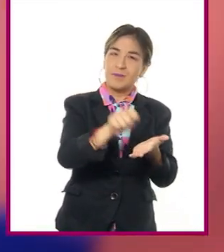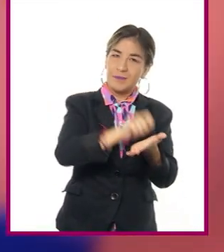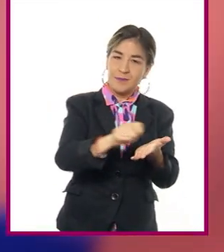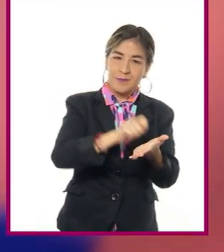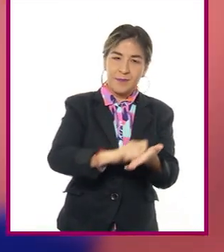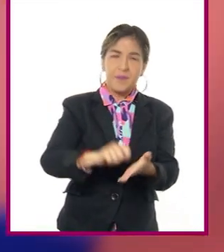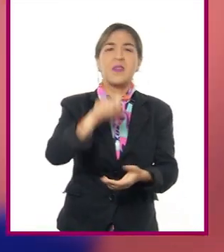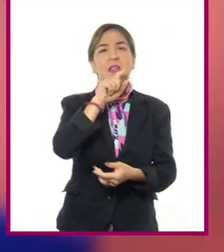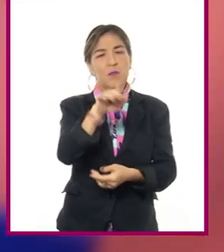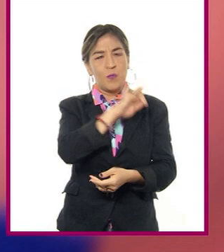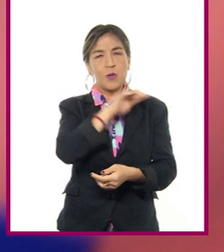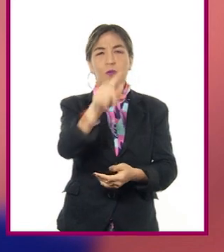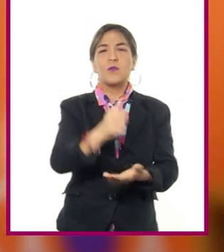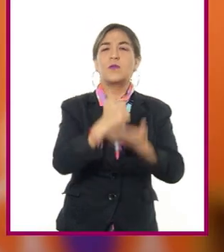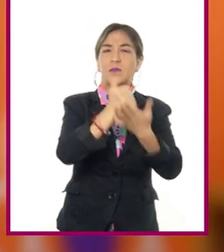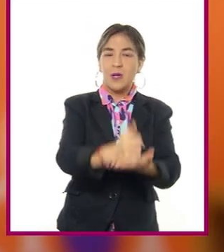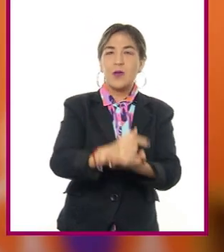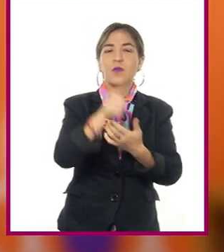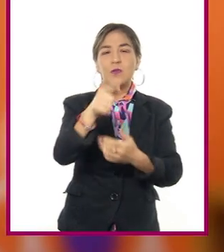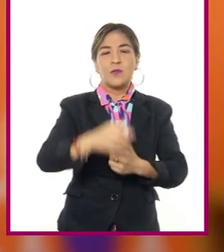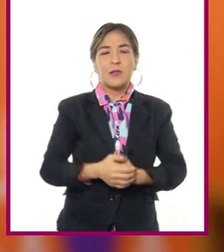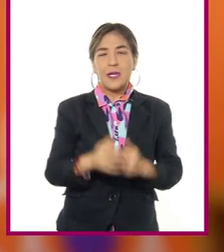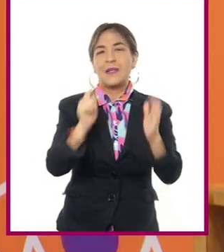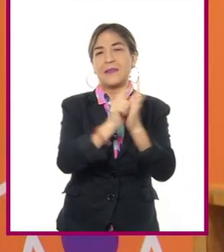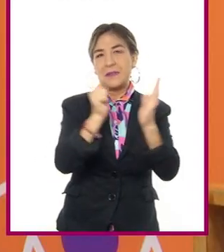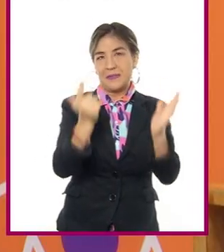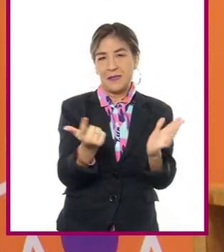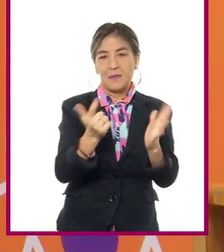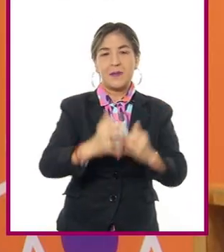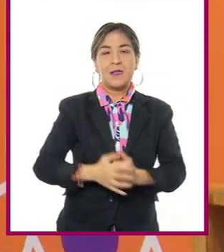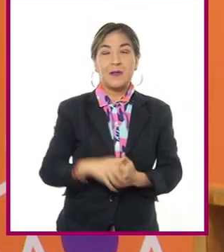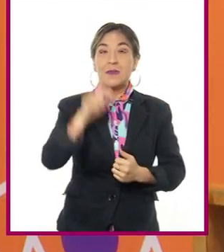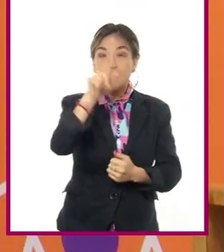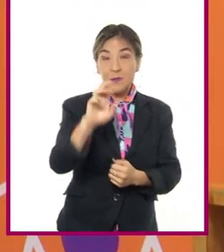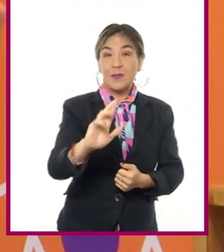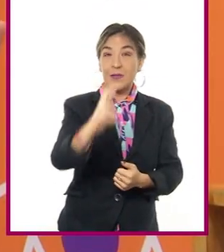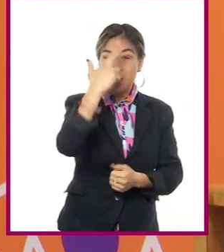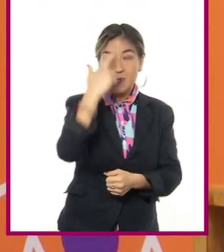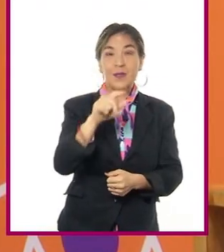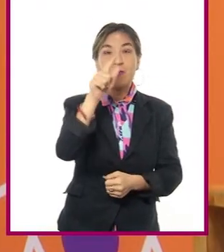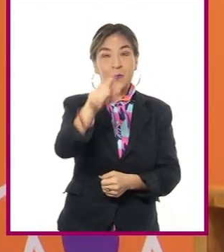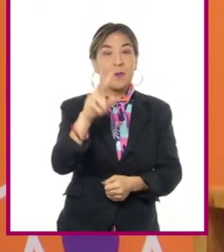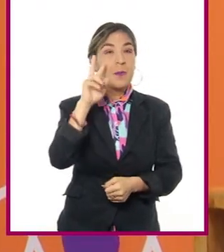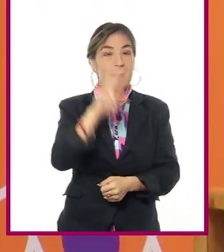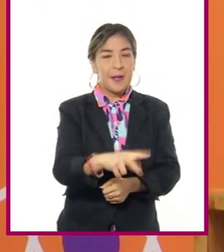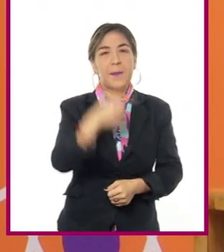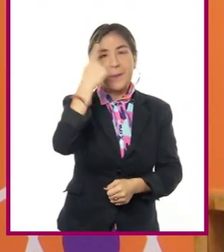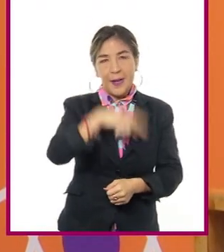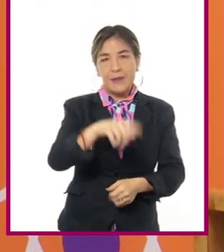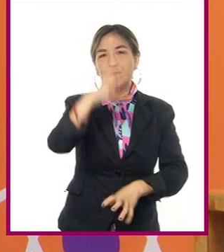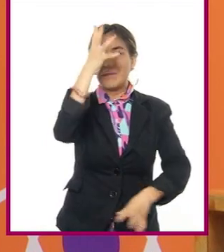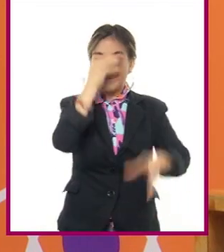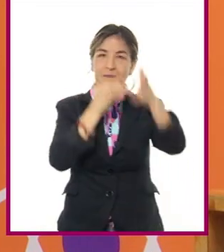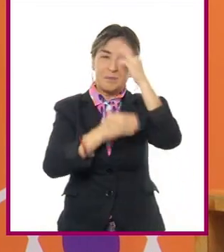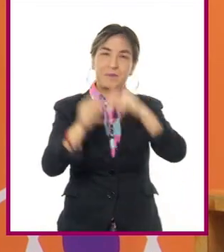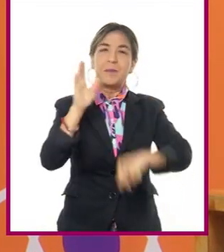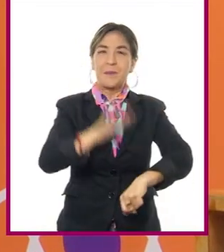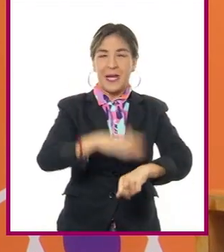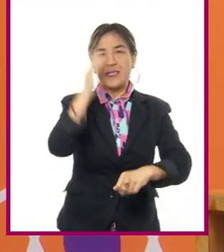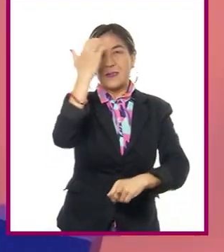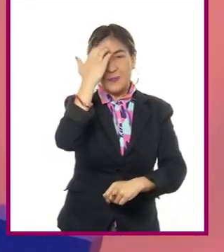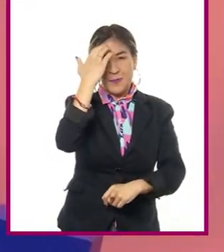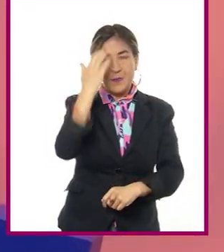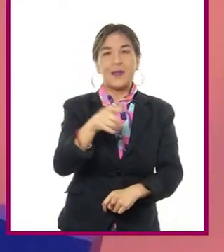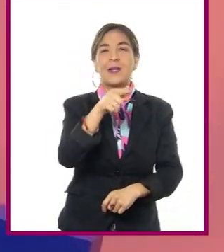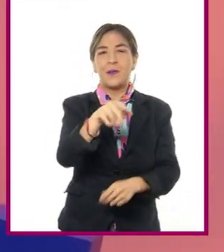notas. También podría ayudarles a tener a la mano su libro de texto. Recuerden que todo lo que vean es para reforzar su conocimiento, así que les recomiendo llevar